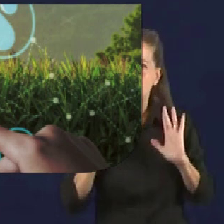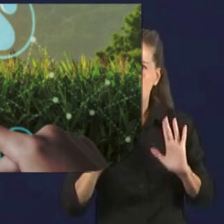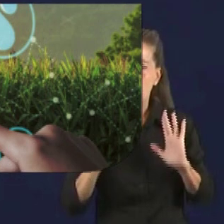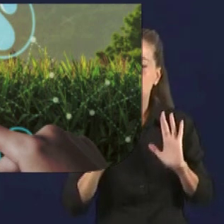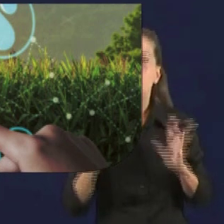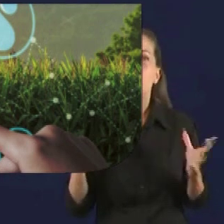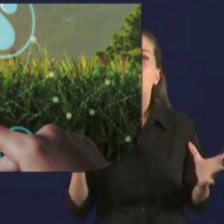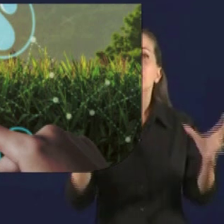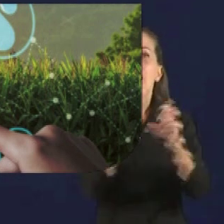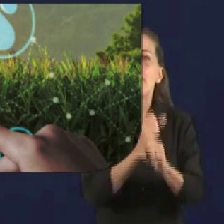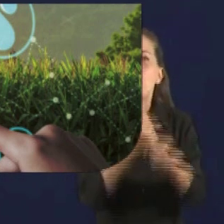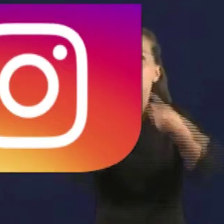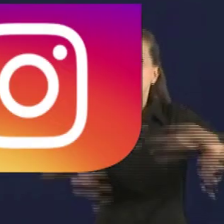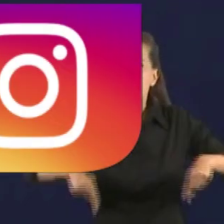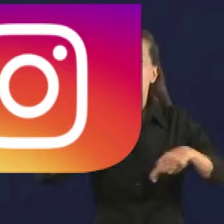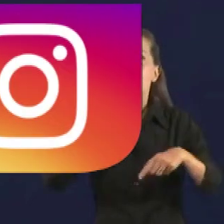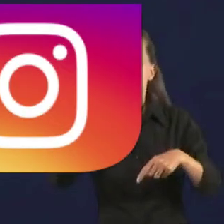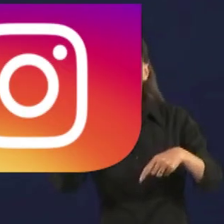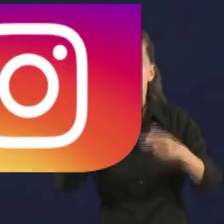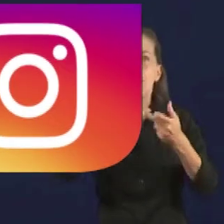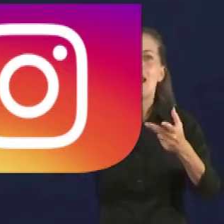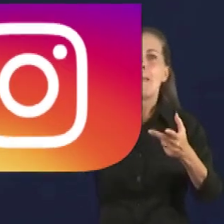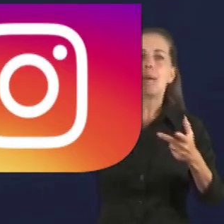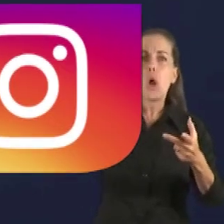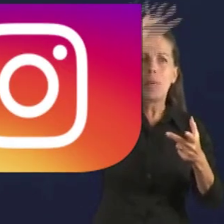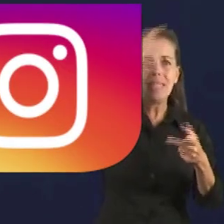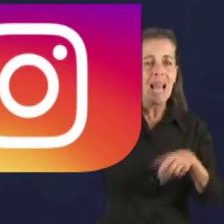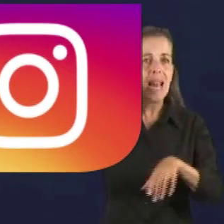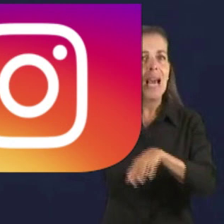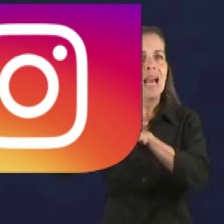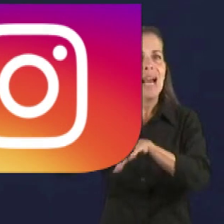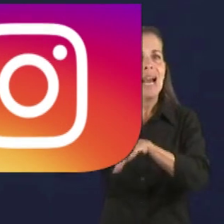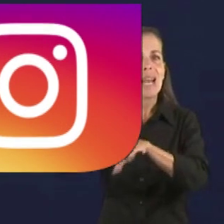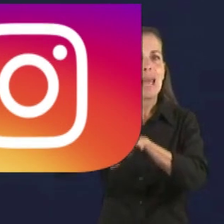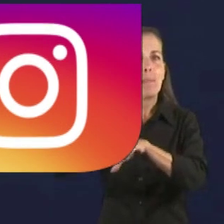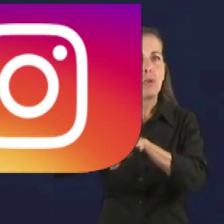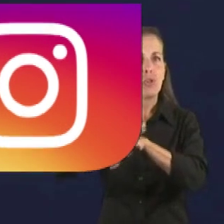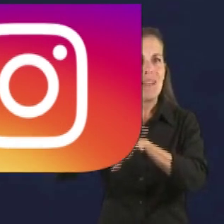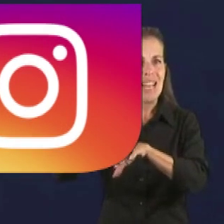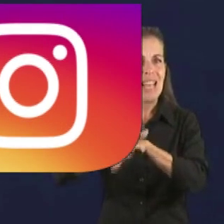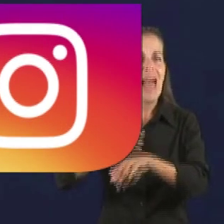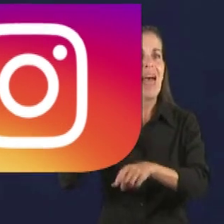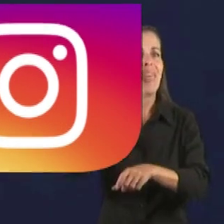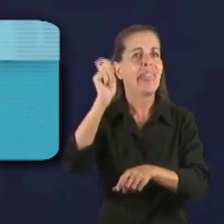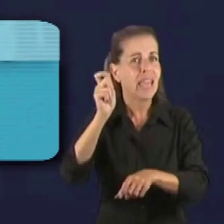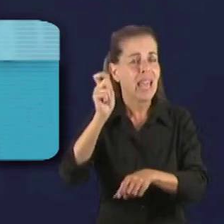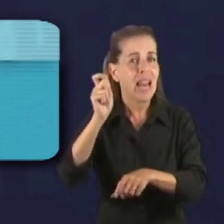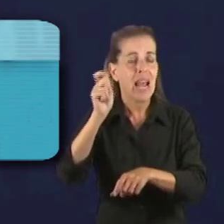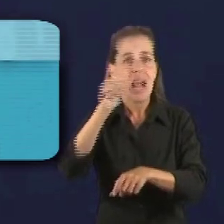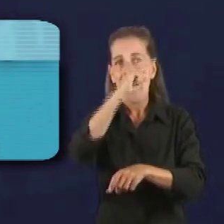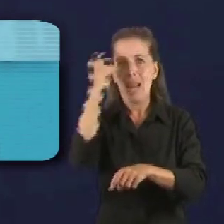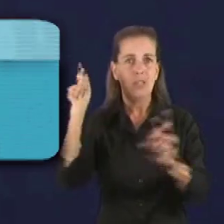transporte provincial y municipal es una responsabilidad no delegada a la nación, es decir, que